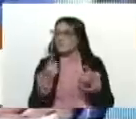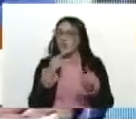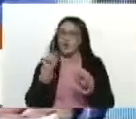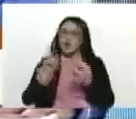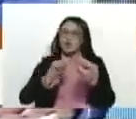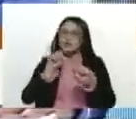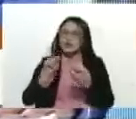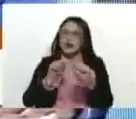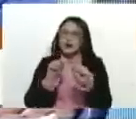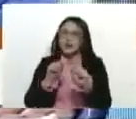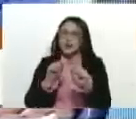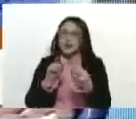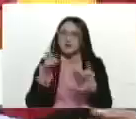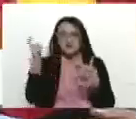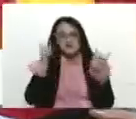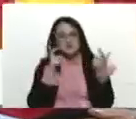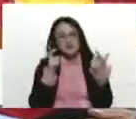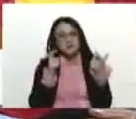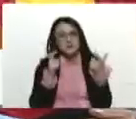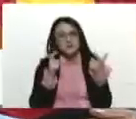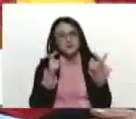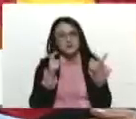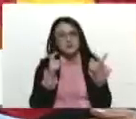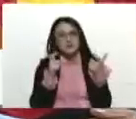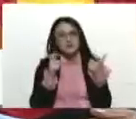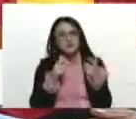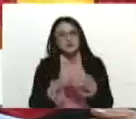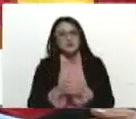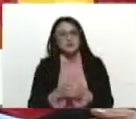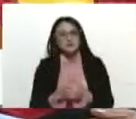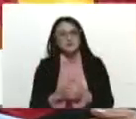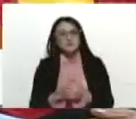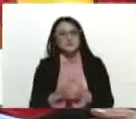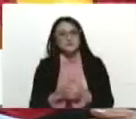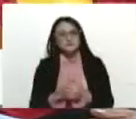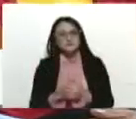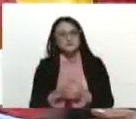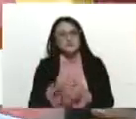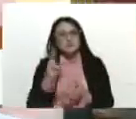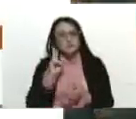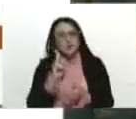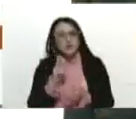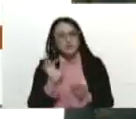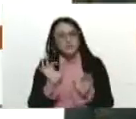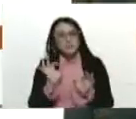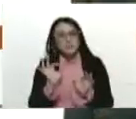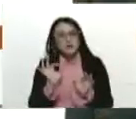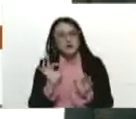criticaron al comandante Chávez era su origen humilde